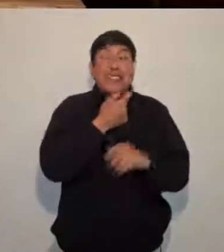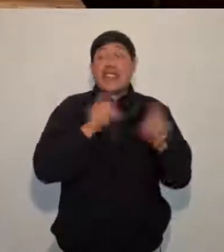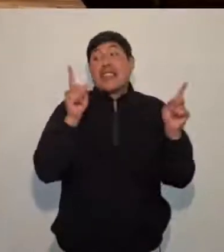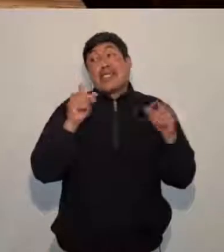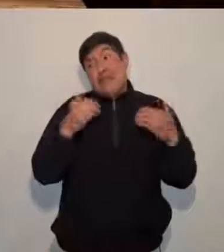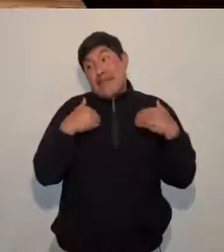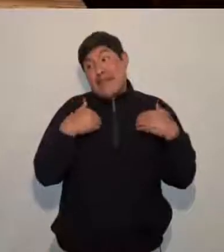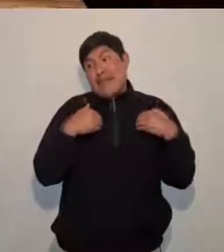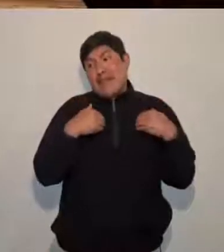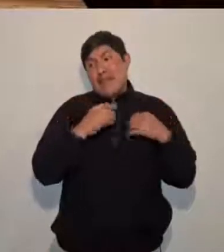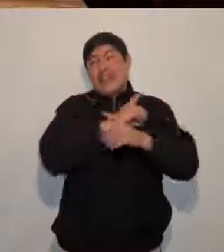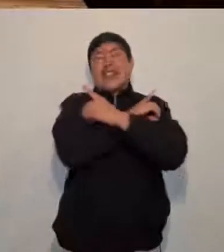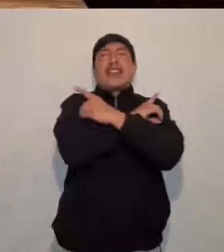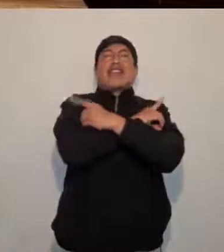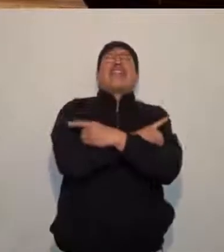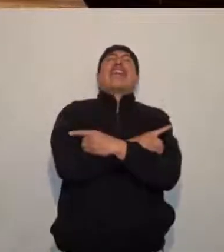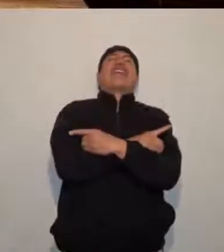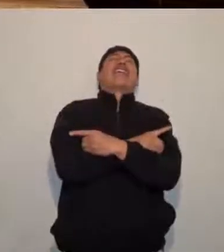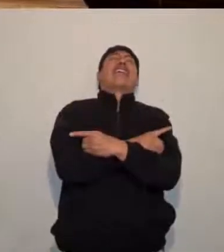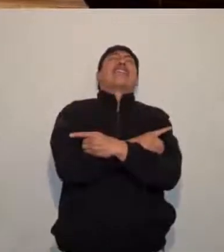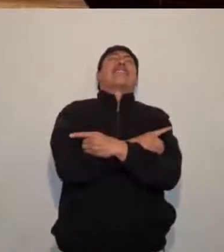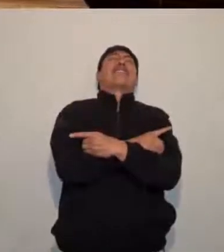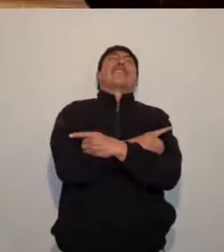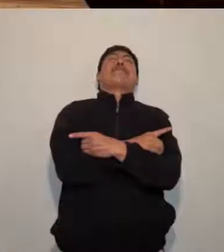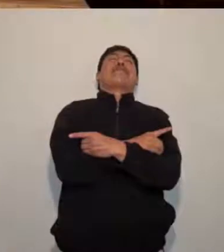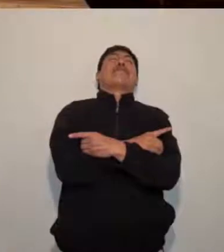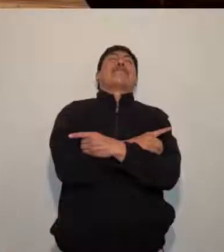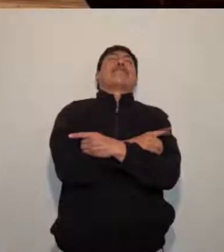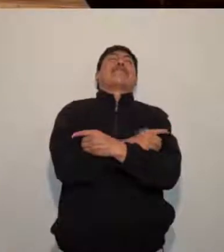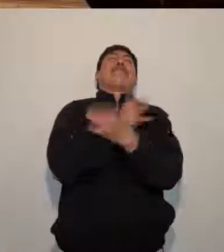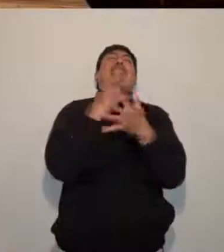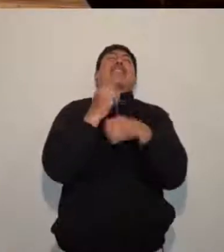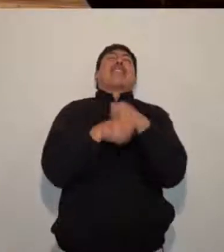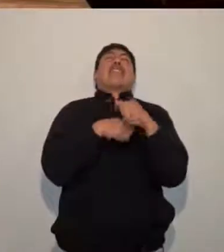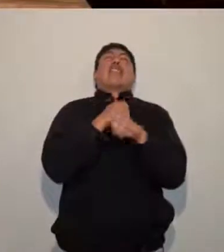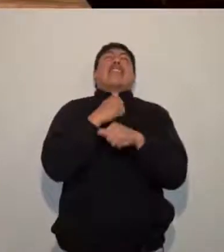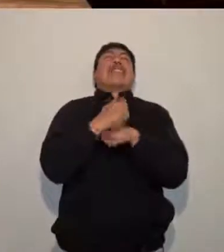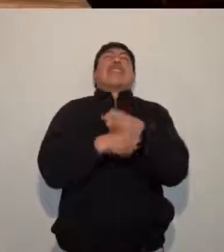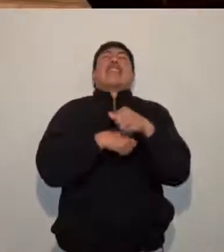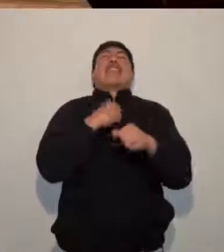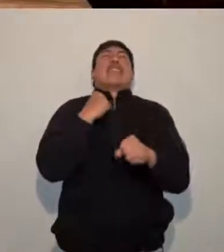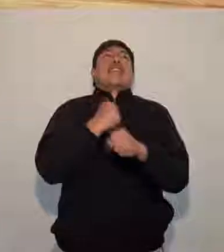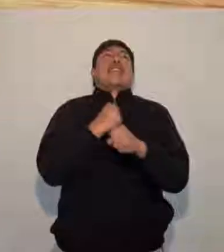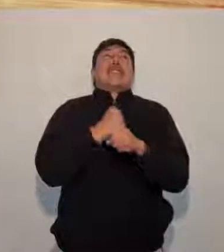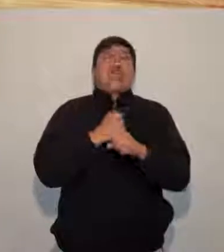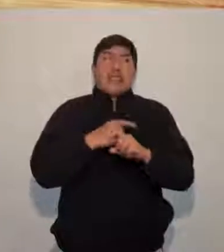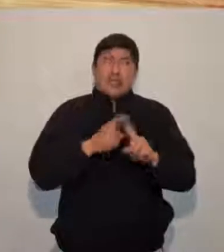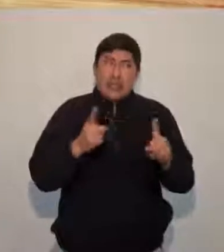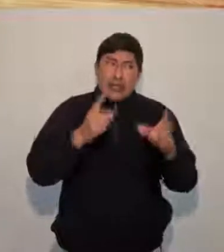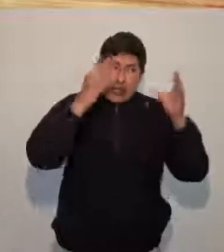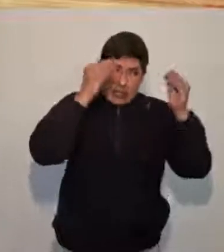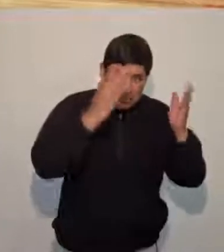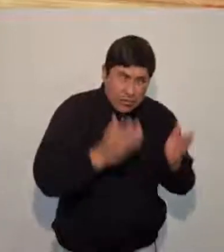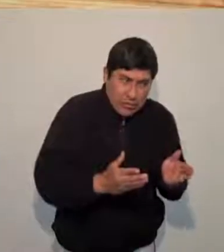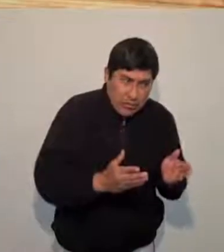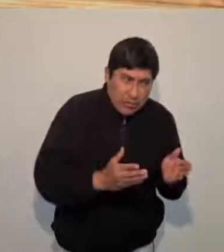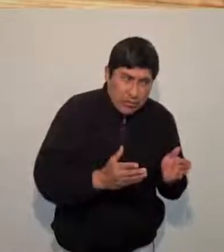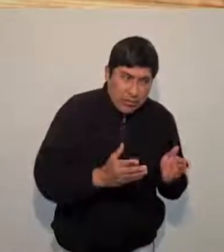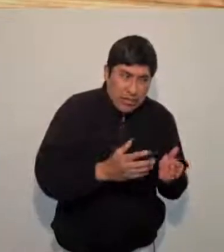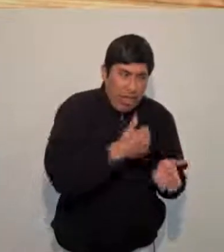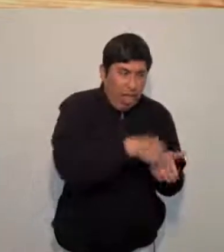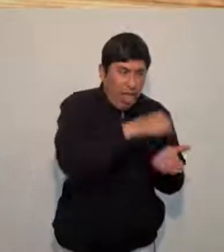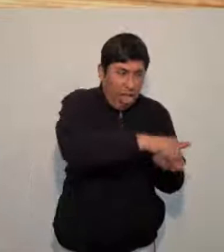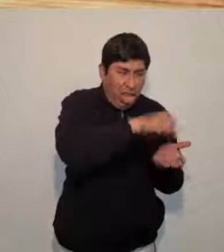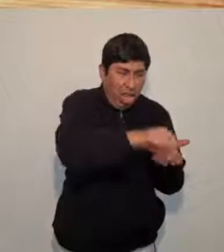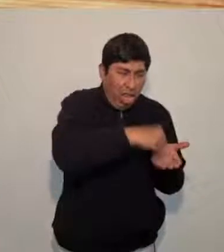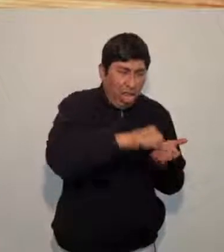Pero al menos tendré el descanso que necesito, luego de tantos años de trabajo. Pero, profe, si en